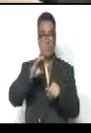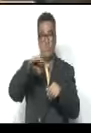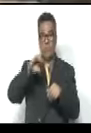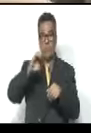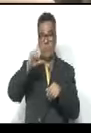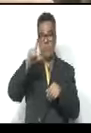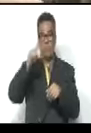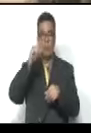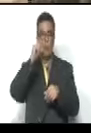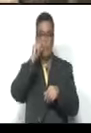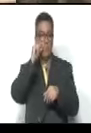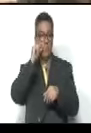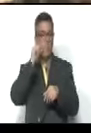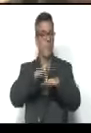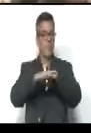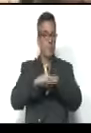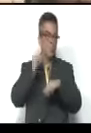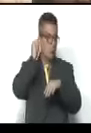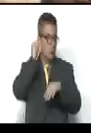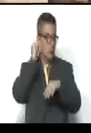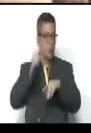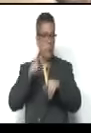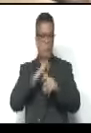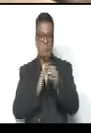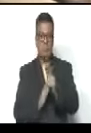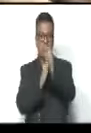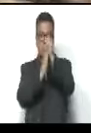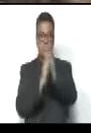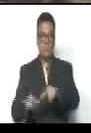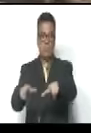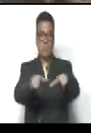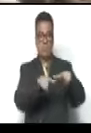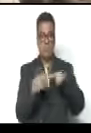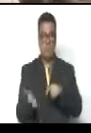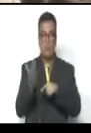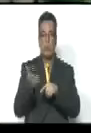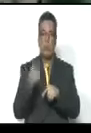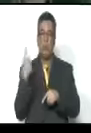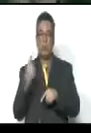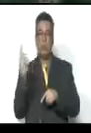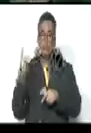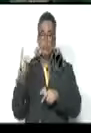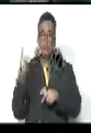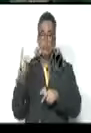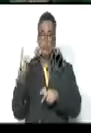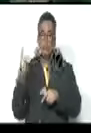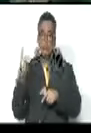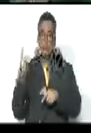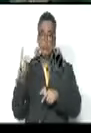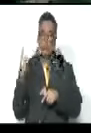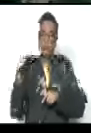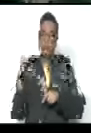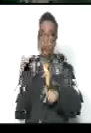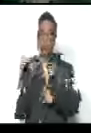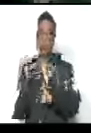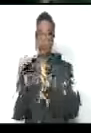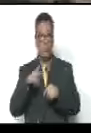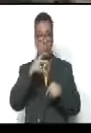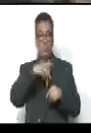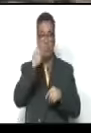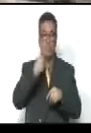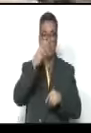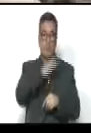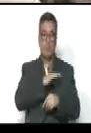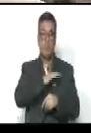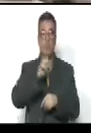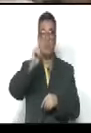una mujer que va a liderizar un espacio importante donde no de temas económicos, políticos y